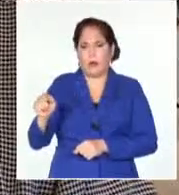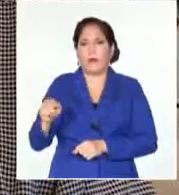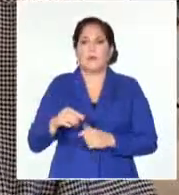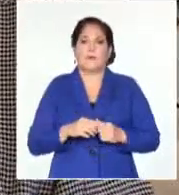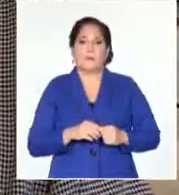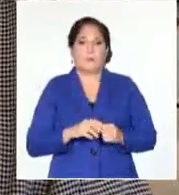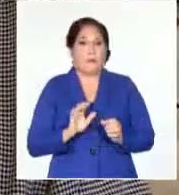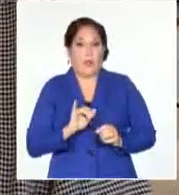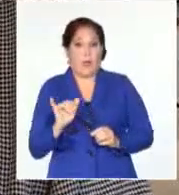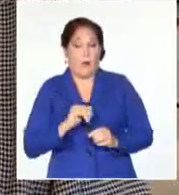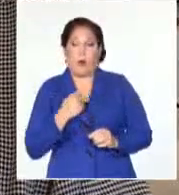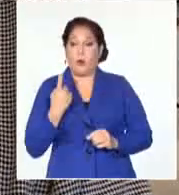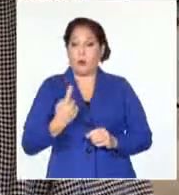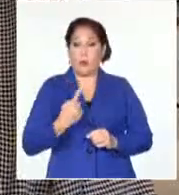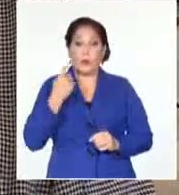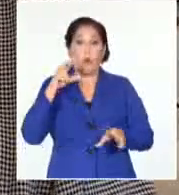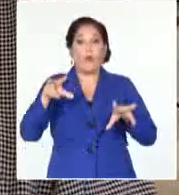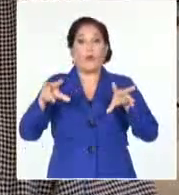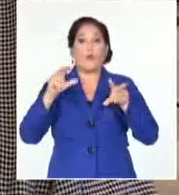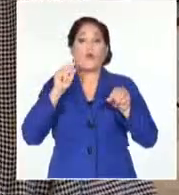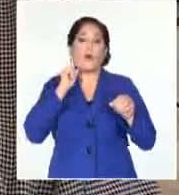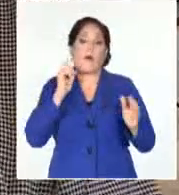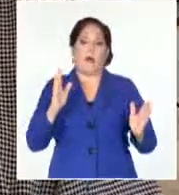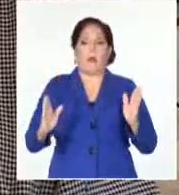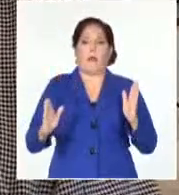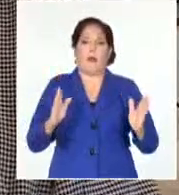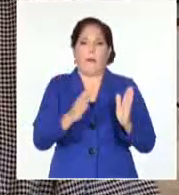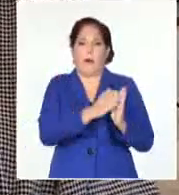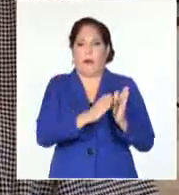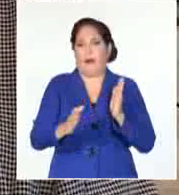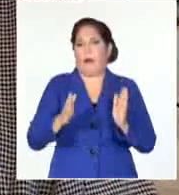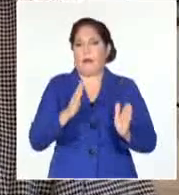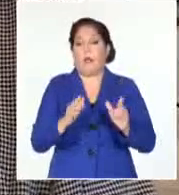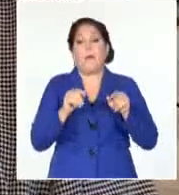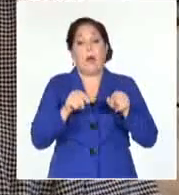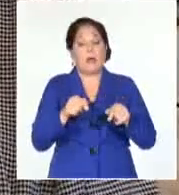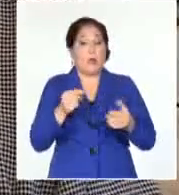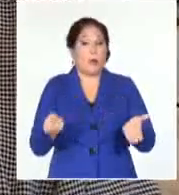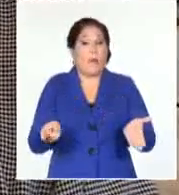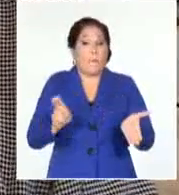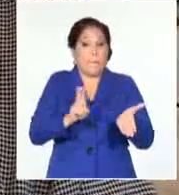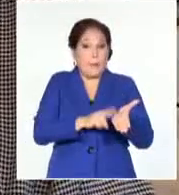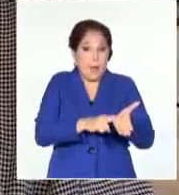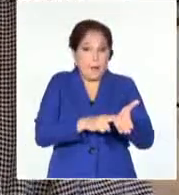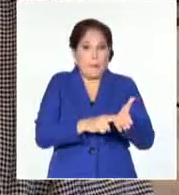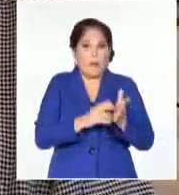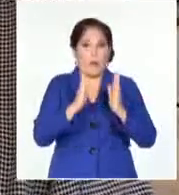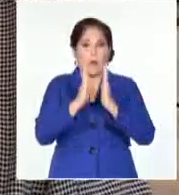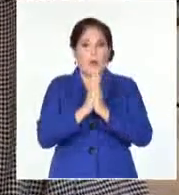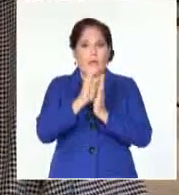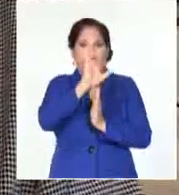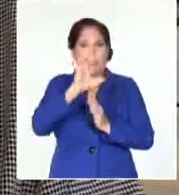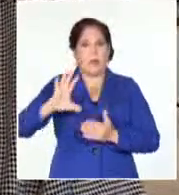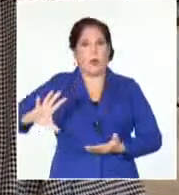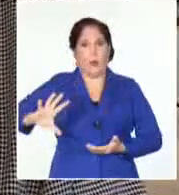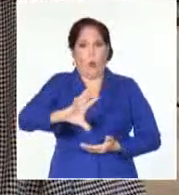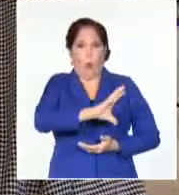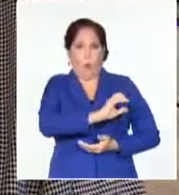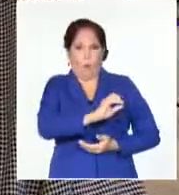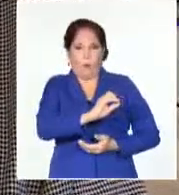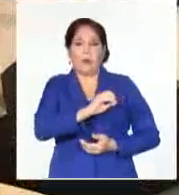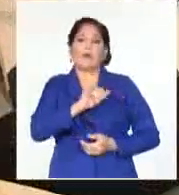en una era nueva, donde se puede incorporar a todas las iglesias en la forma igual. Esto